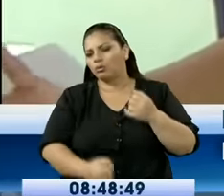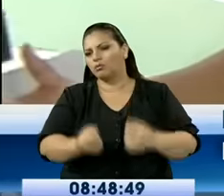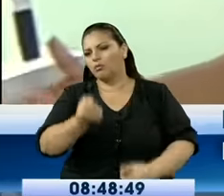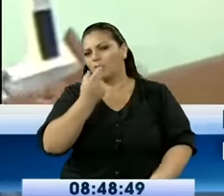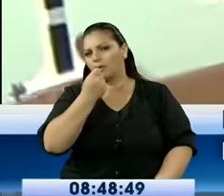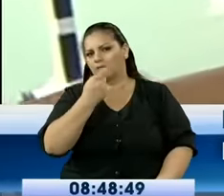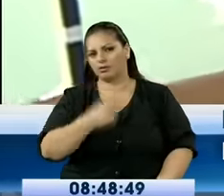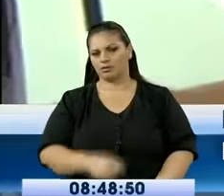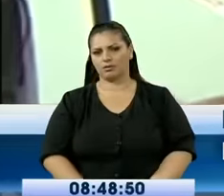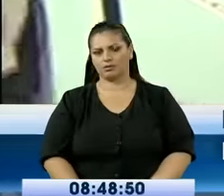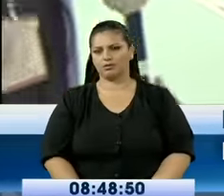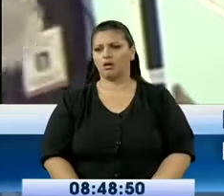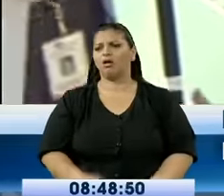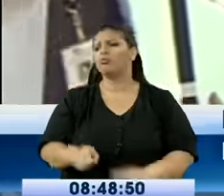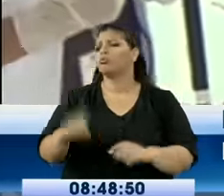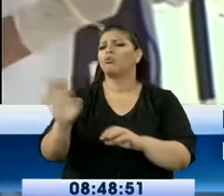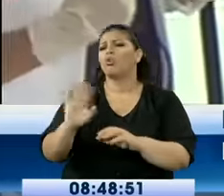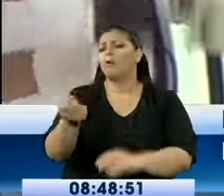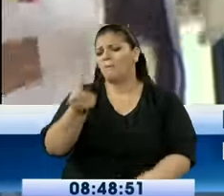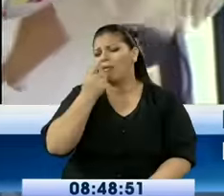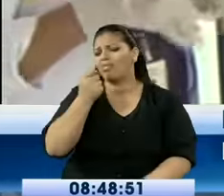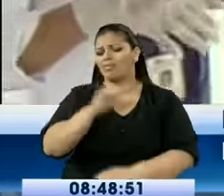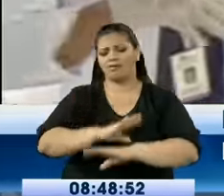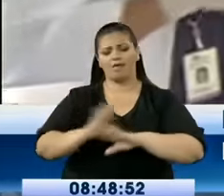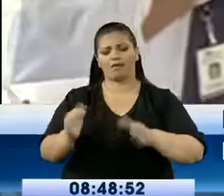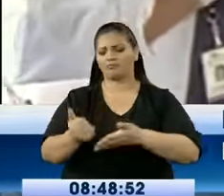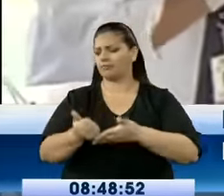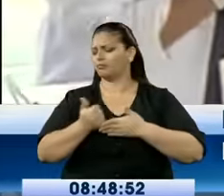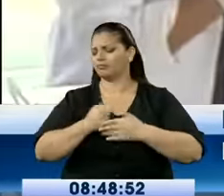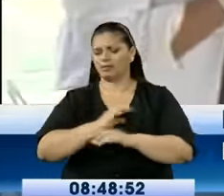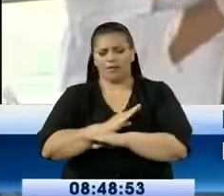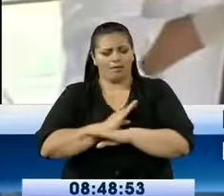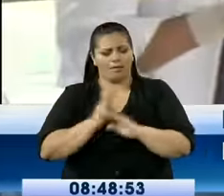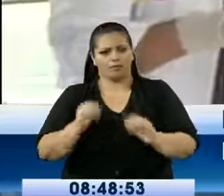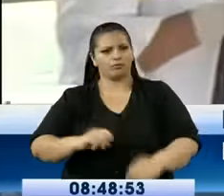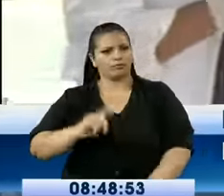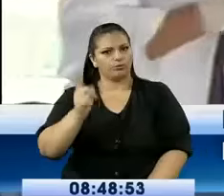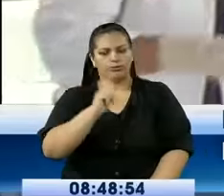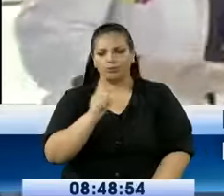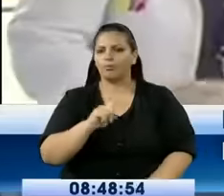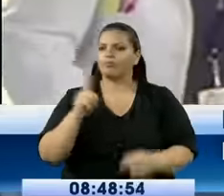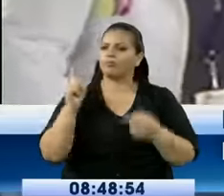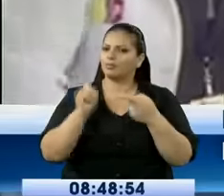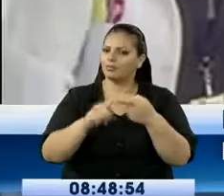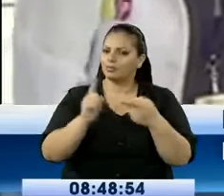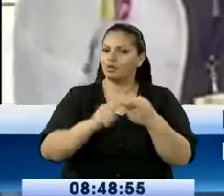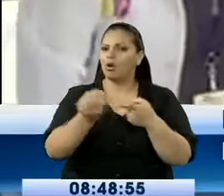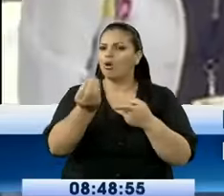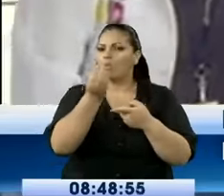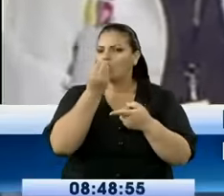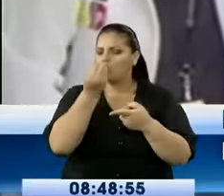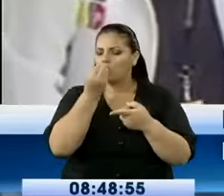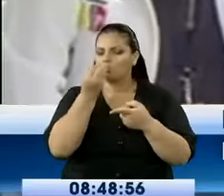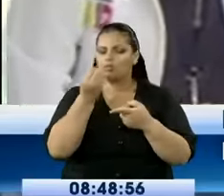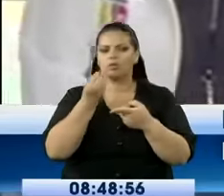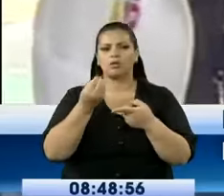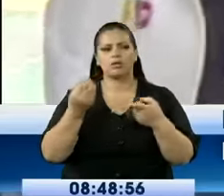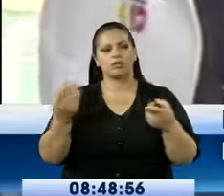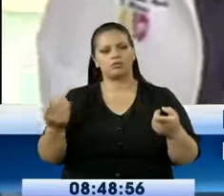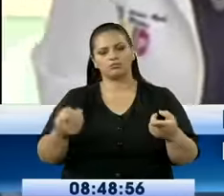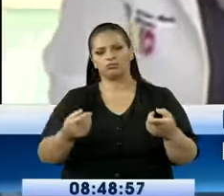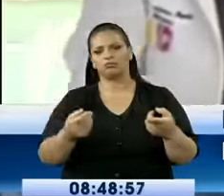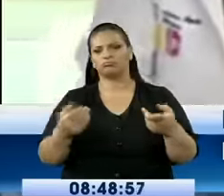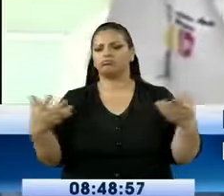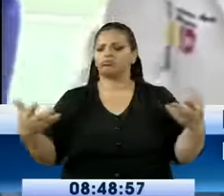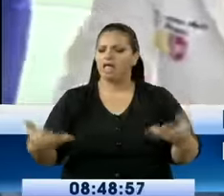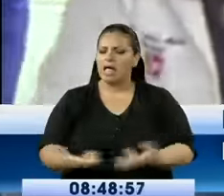la actividad física y la alimentación es que nos lleva a tener los niveles de glucosa normales y evitamos las complicaciones de la diabetes. ¿Le va a hacer a la señora?